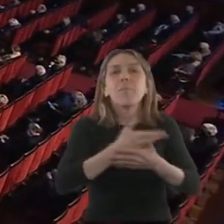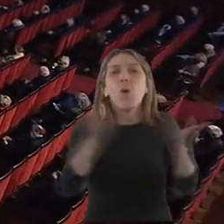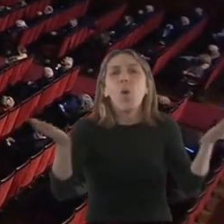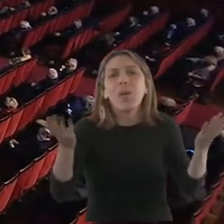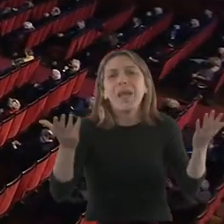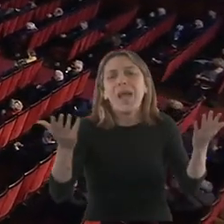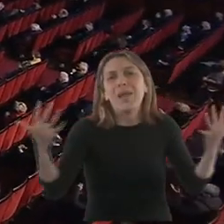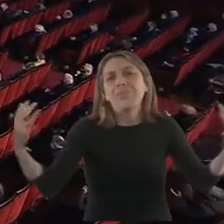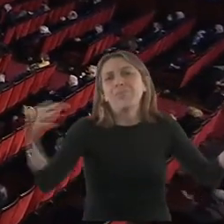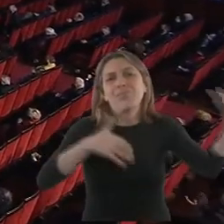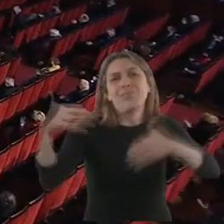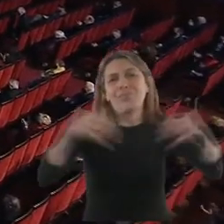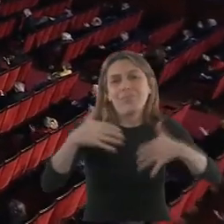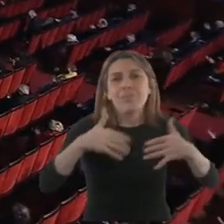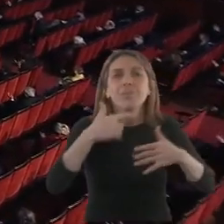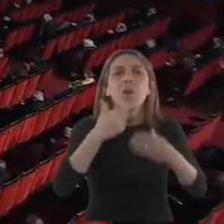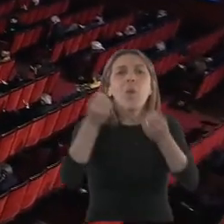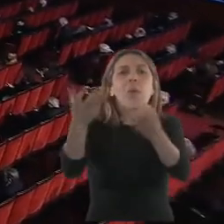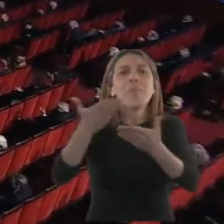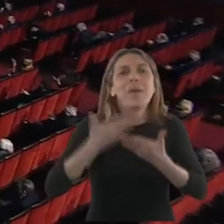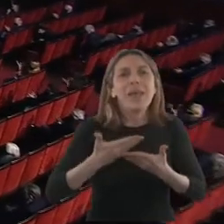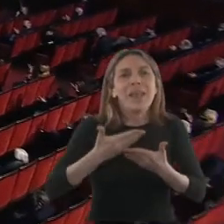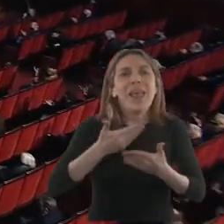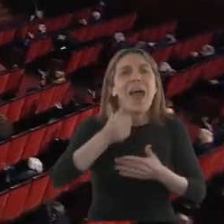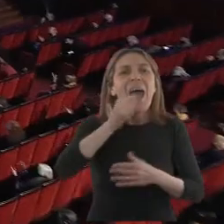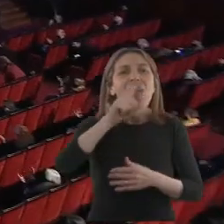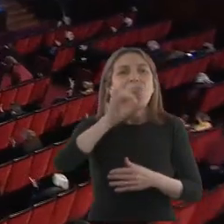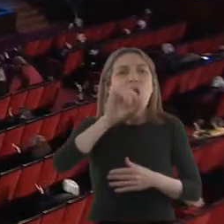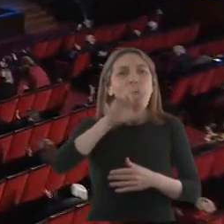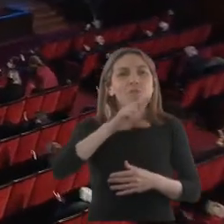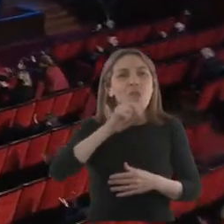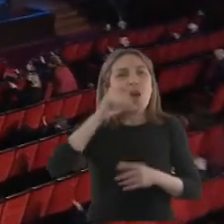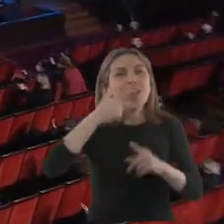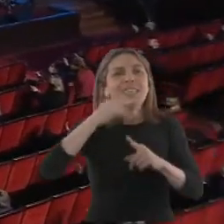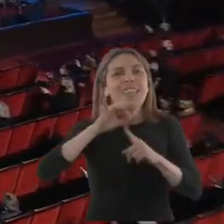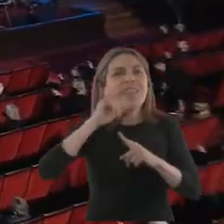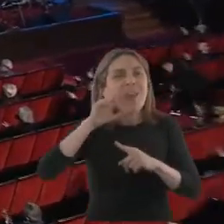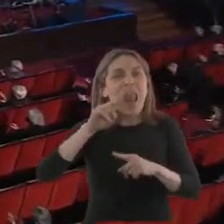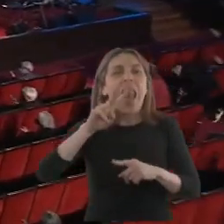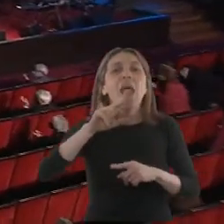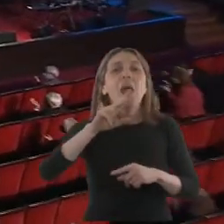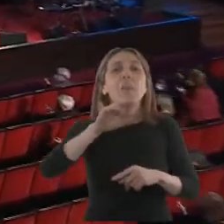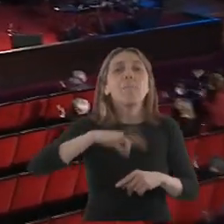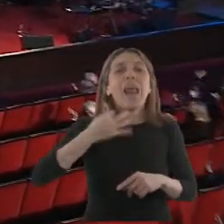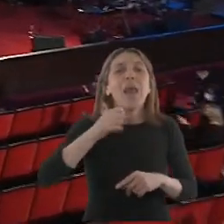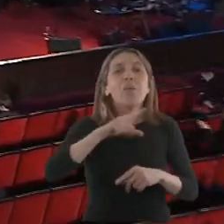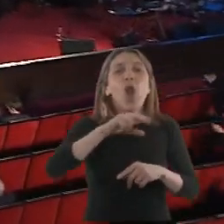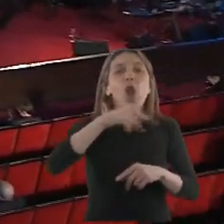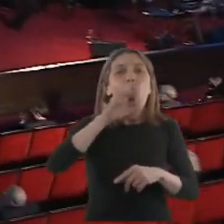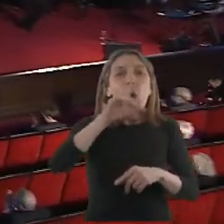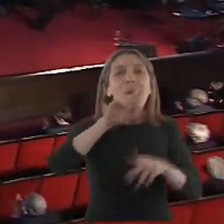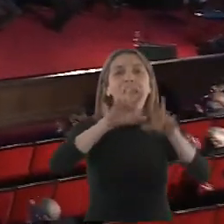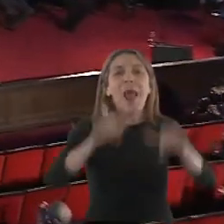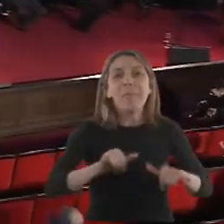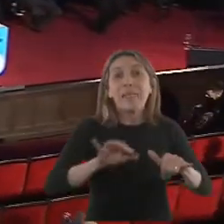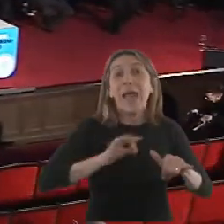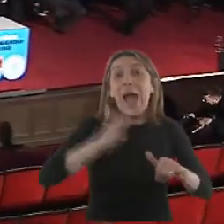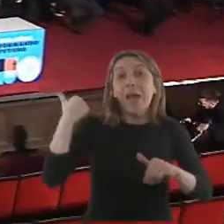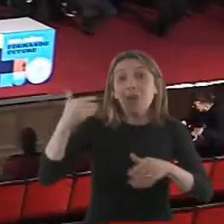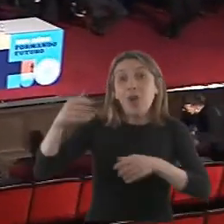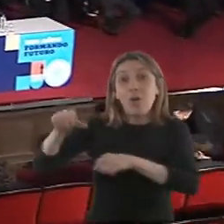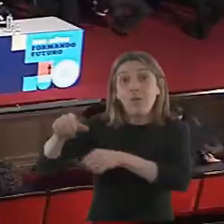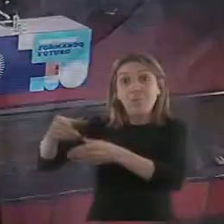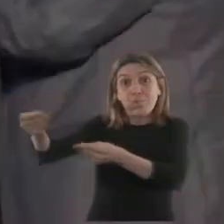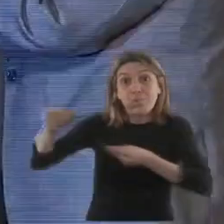Le pasamos la bienvenida a Adolfo Pérez Esquivel, Premio Nobel de la Paz, año 1980.